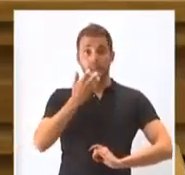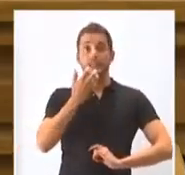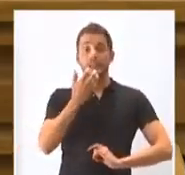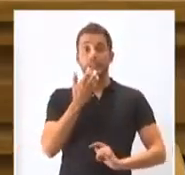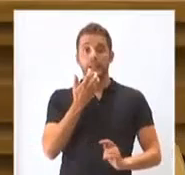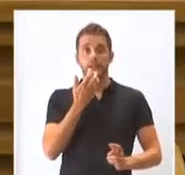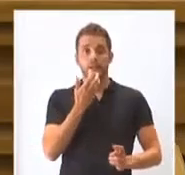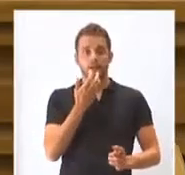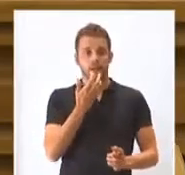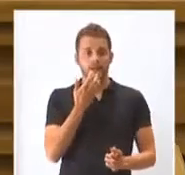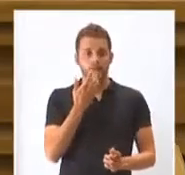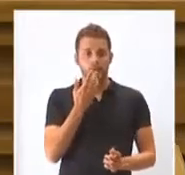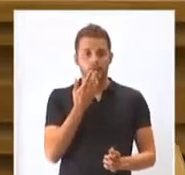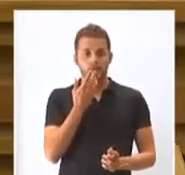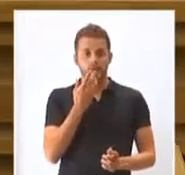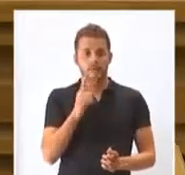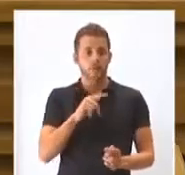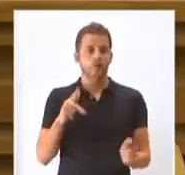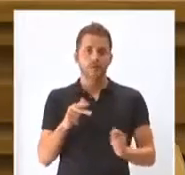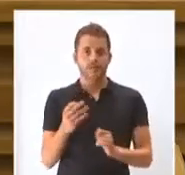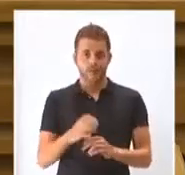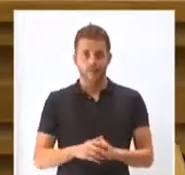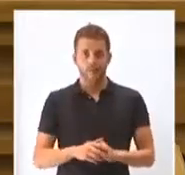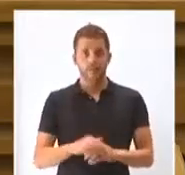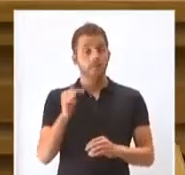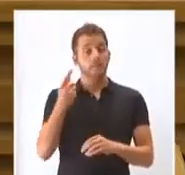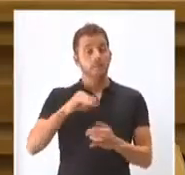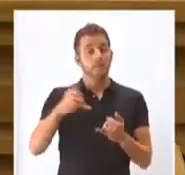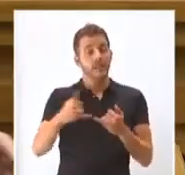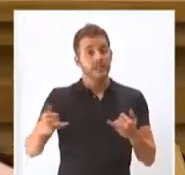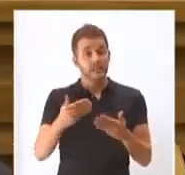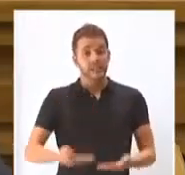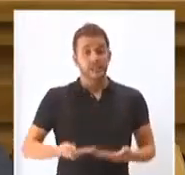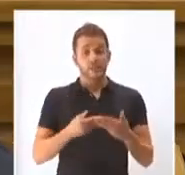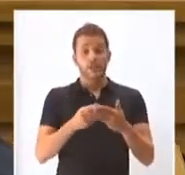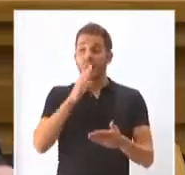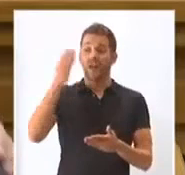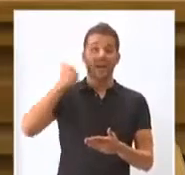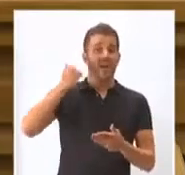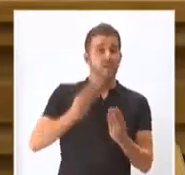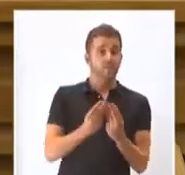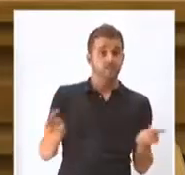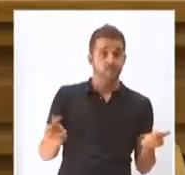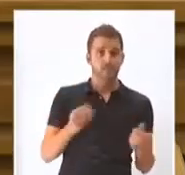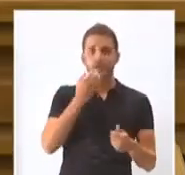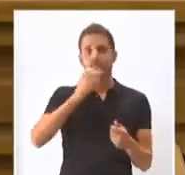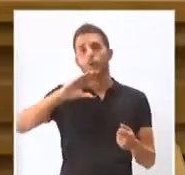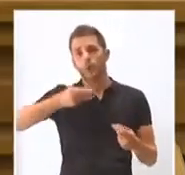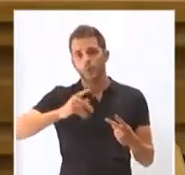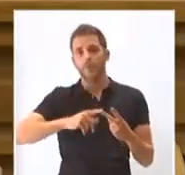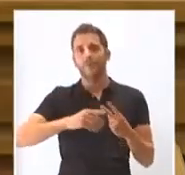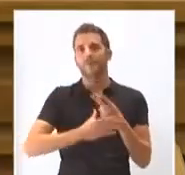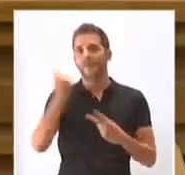que hay que imitar también con líneas de ayudas que estamos recuperando porque muchas se suprimieron hace años a los clubes a las federaciones